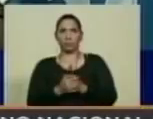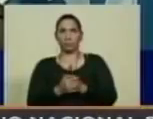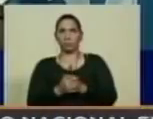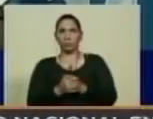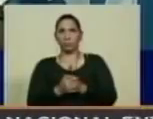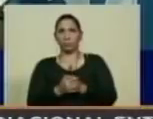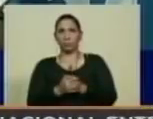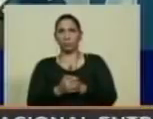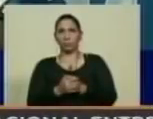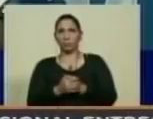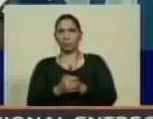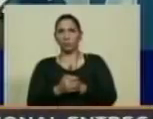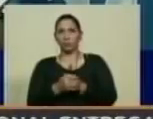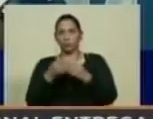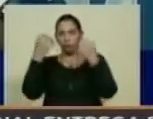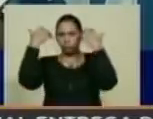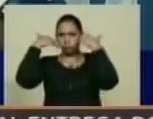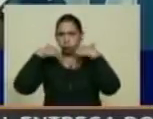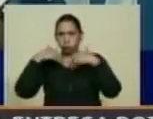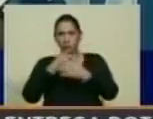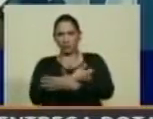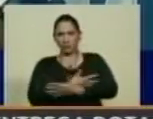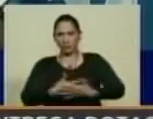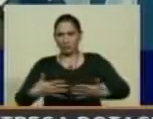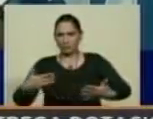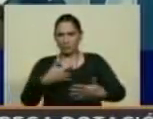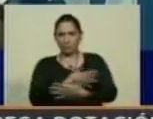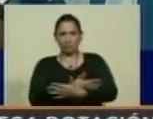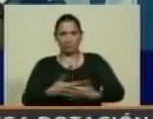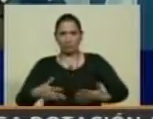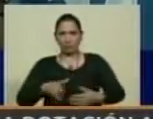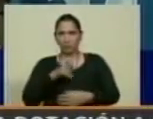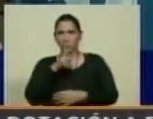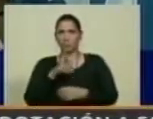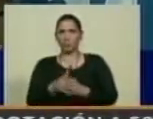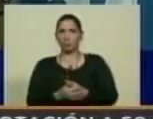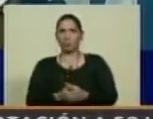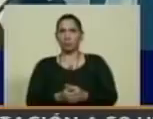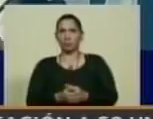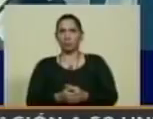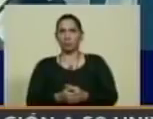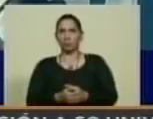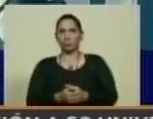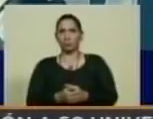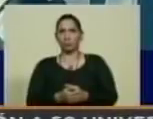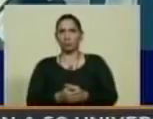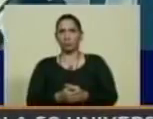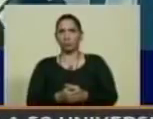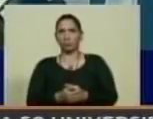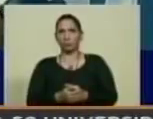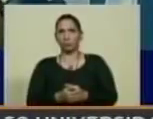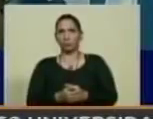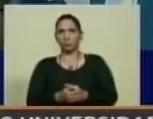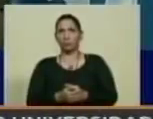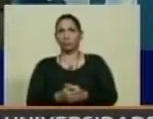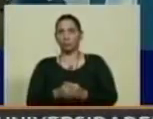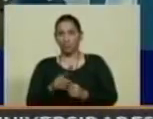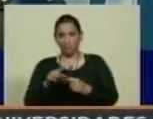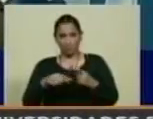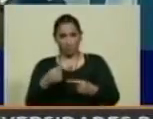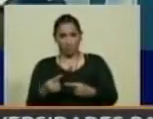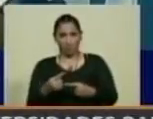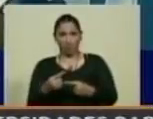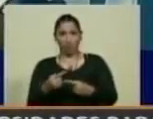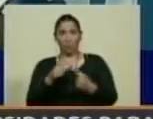choque hemorrágico, ¿verdad? Que fue, por supuesto, finalmente la causa de